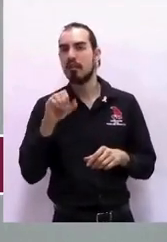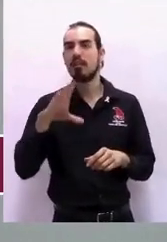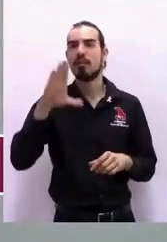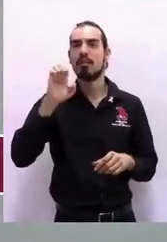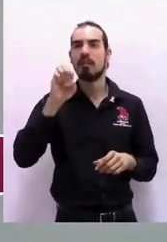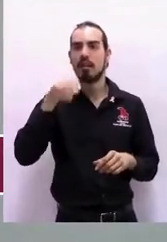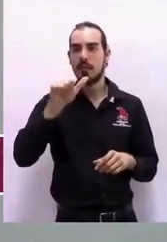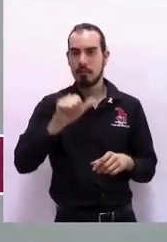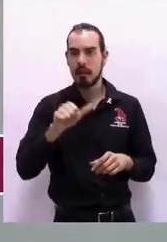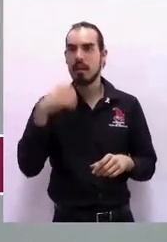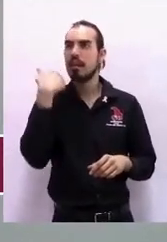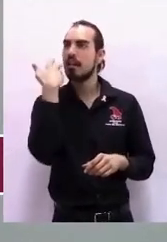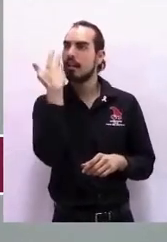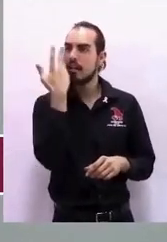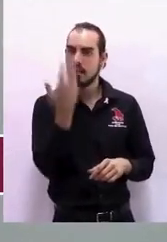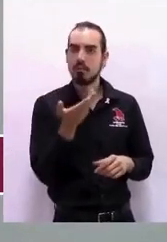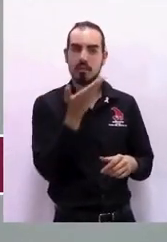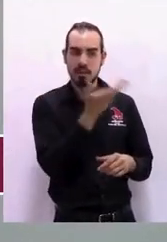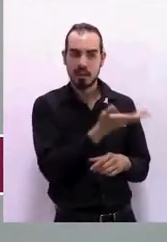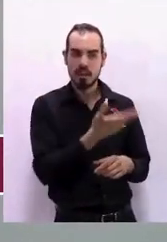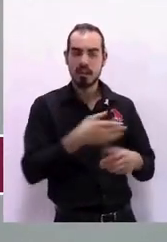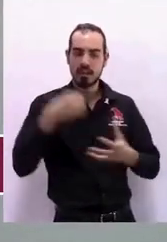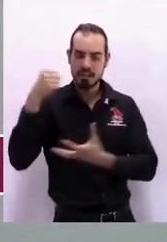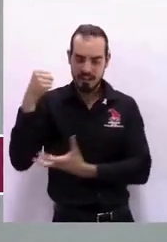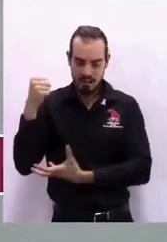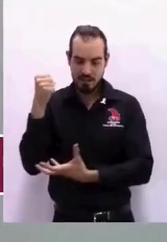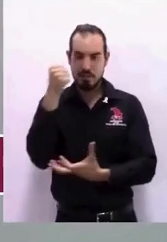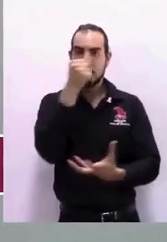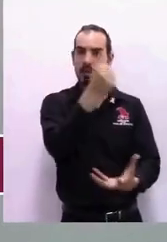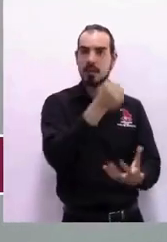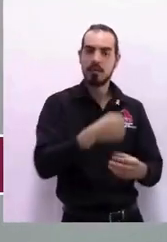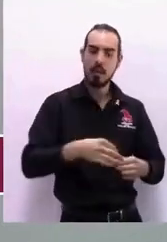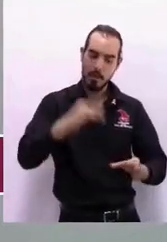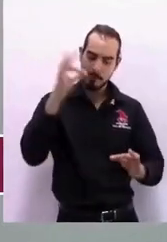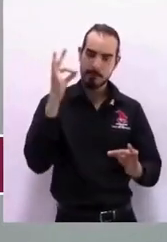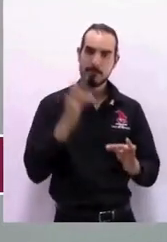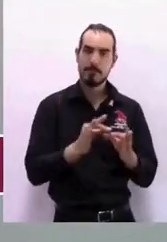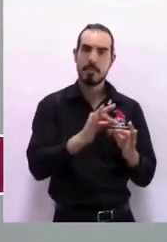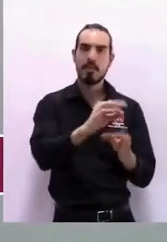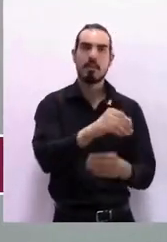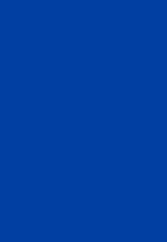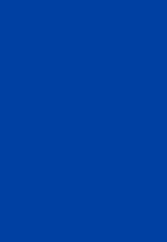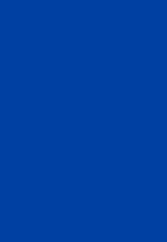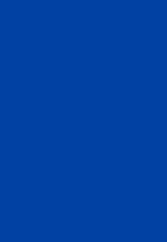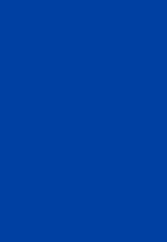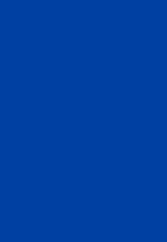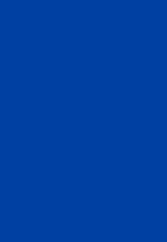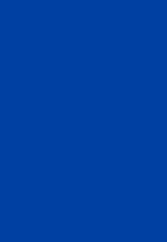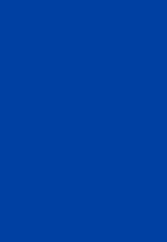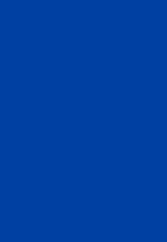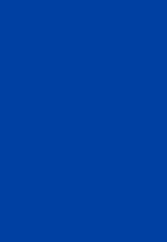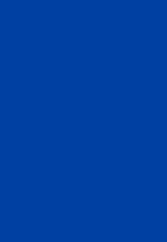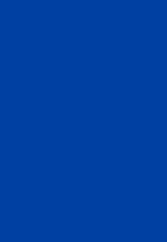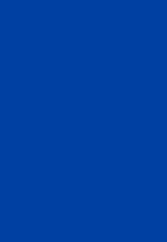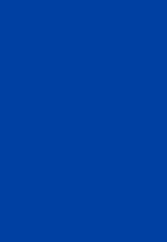sema queremos pues ahí hacer una buena inversión para darle otro nivel al centro